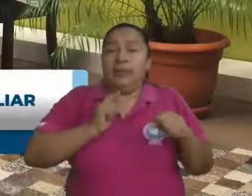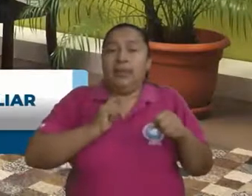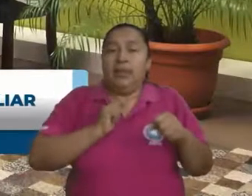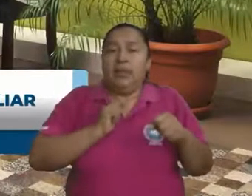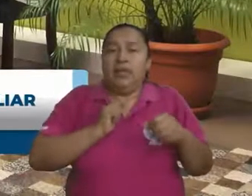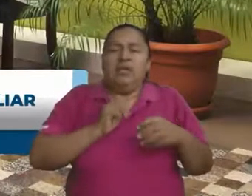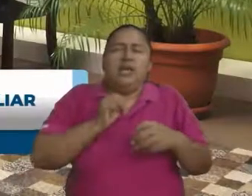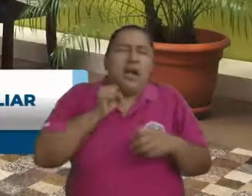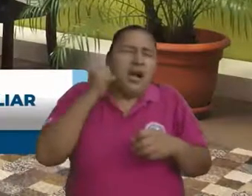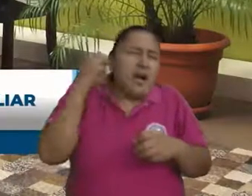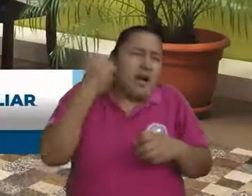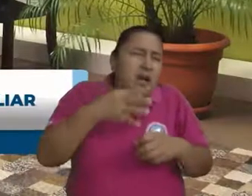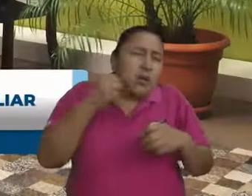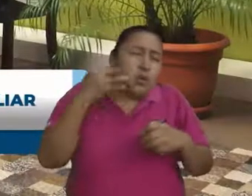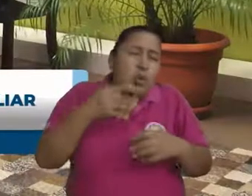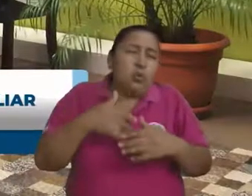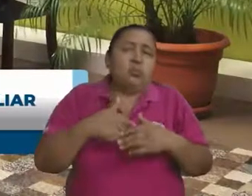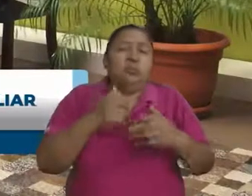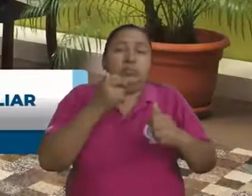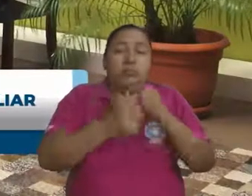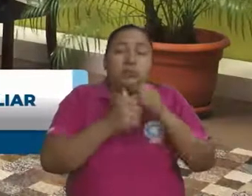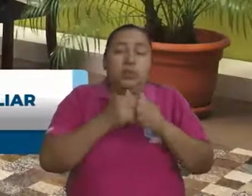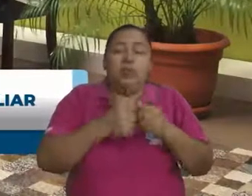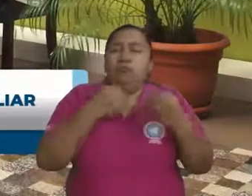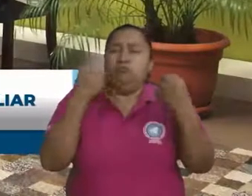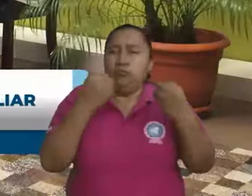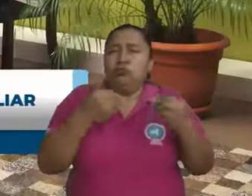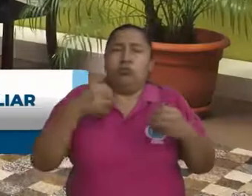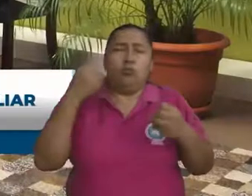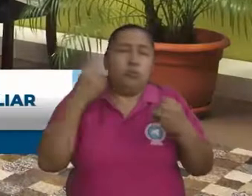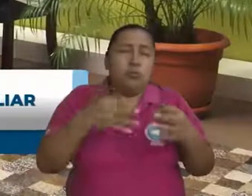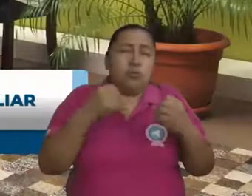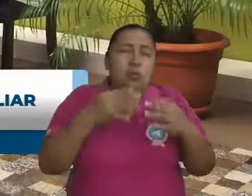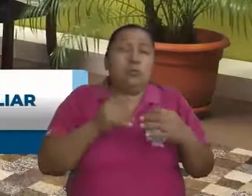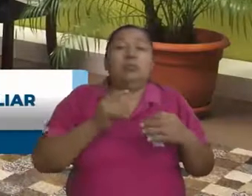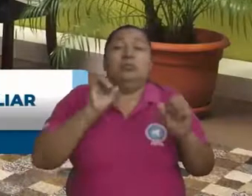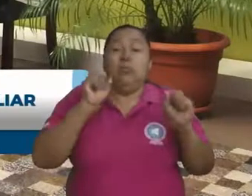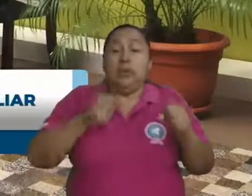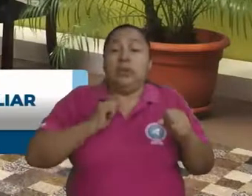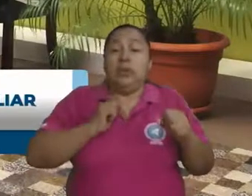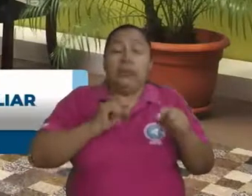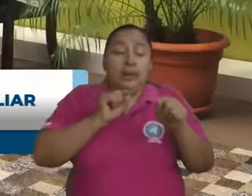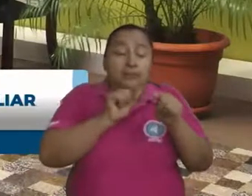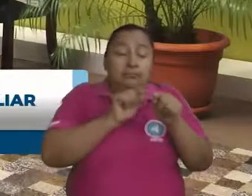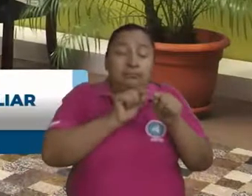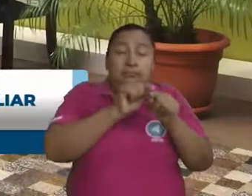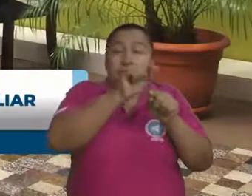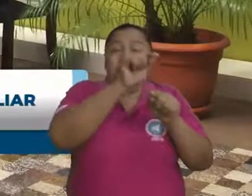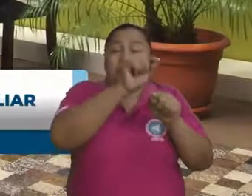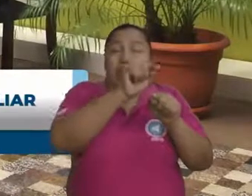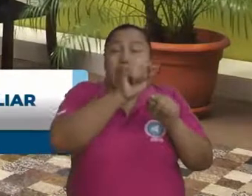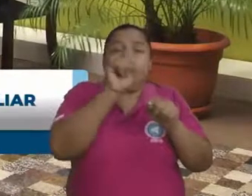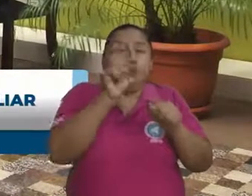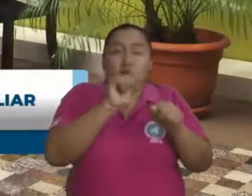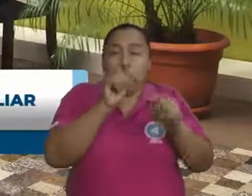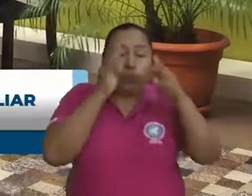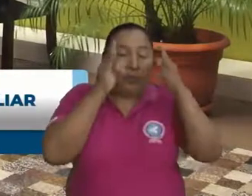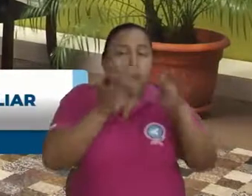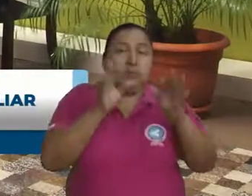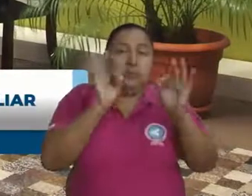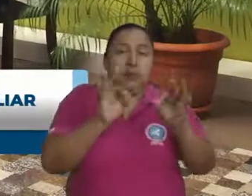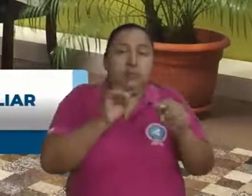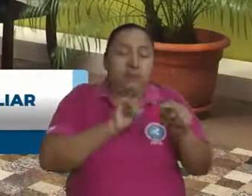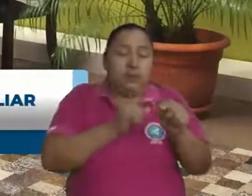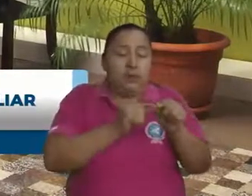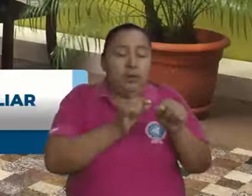episodios agudos que causen demasiado dolor y puedan llevar incluso a una perforación si no son tratados adecuadamente. ¿Se